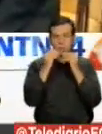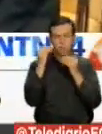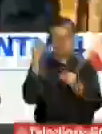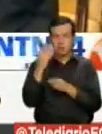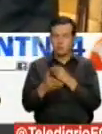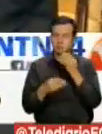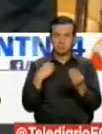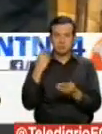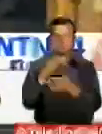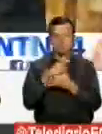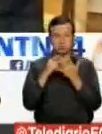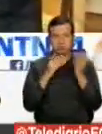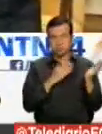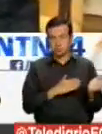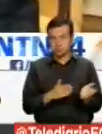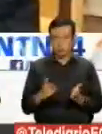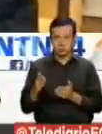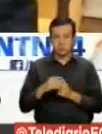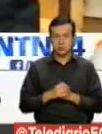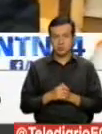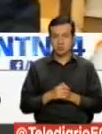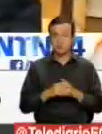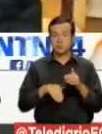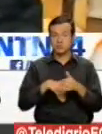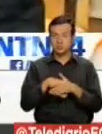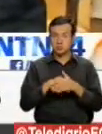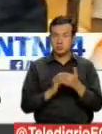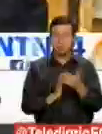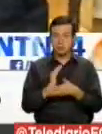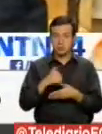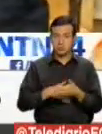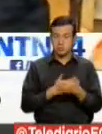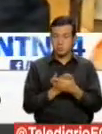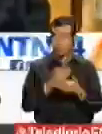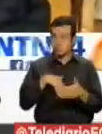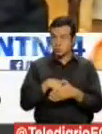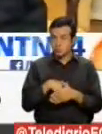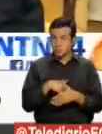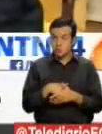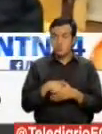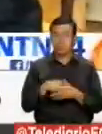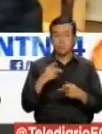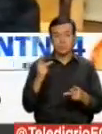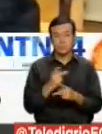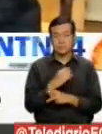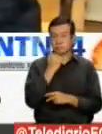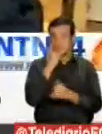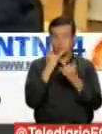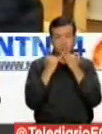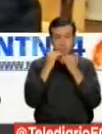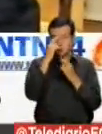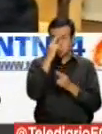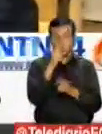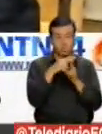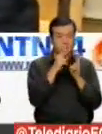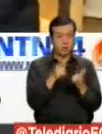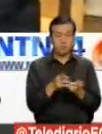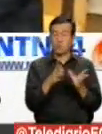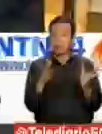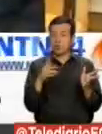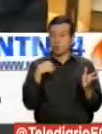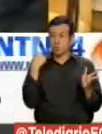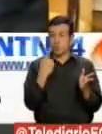otros suplementos. Obstruir el acceso a la ayuda humanitaria es un crimen contra la humanidad. Y nosotros